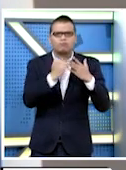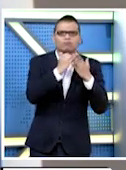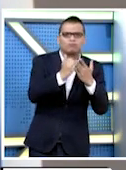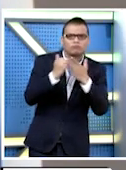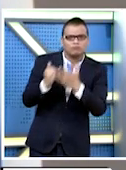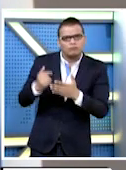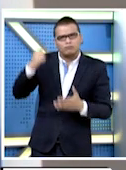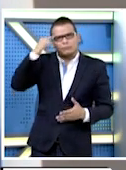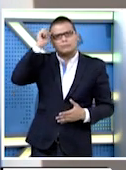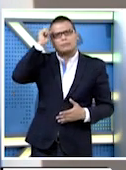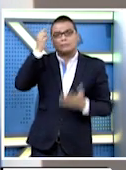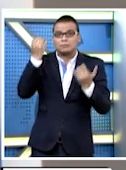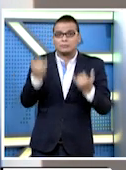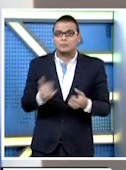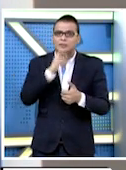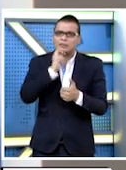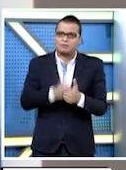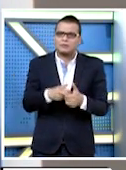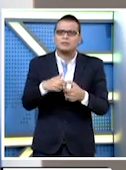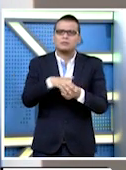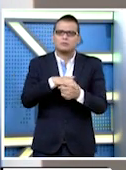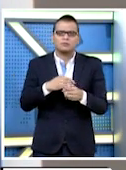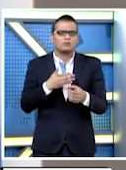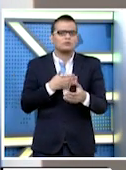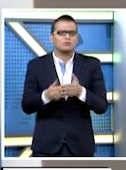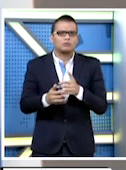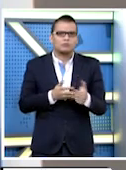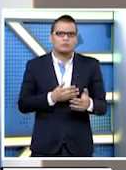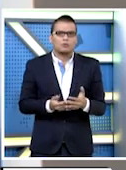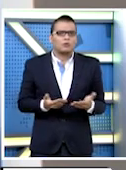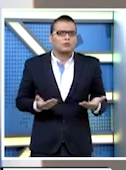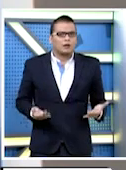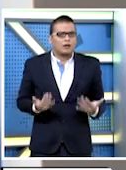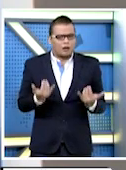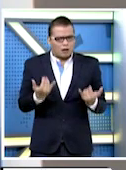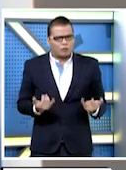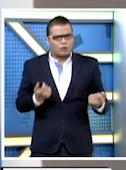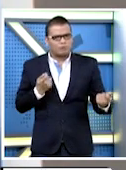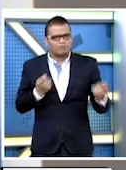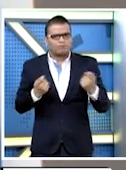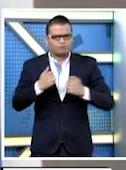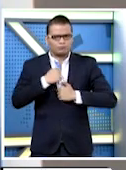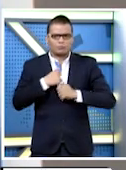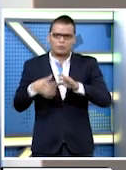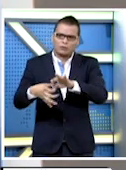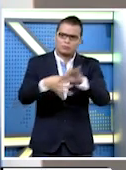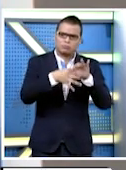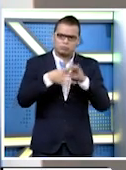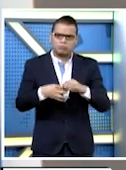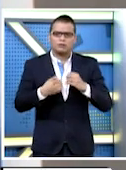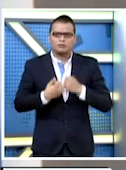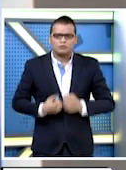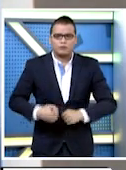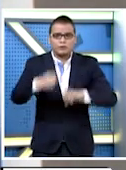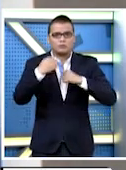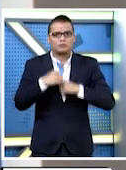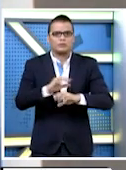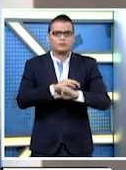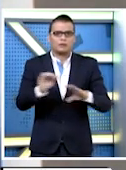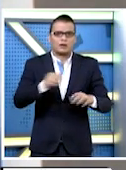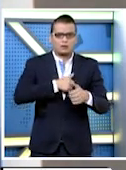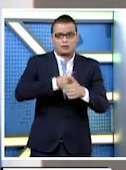y comprender que esto solamente se resuelve bajo conductas de carácter colectivo y no esfuerzos de carácter